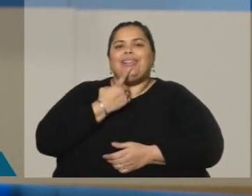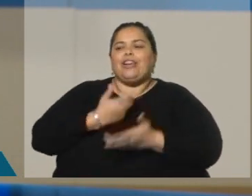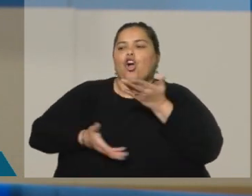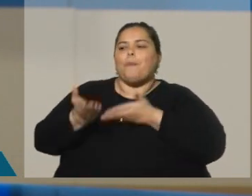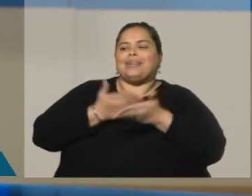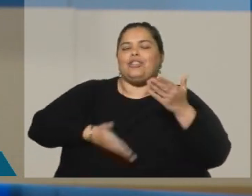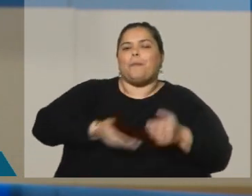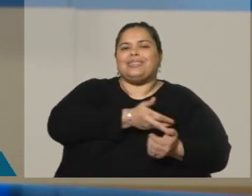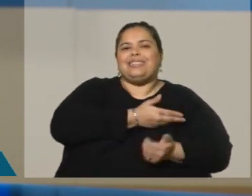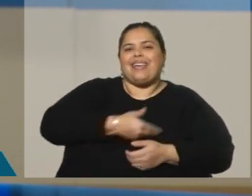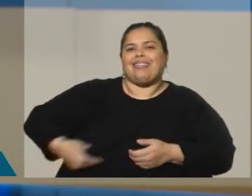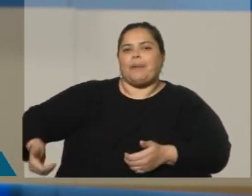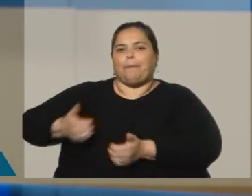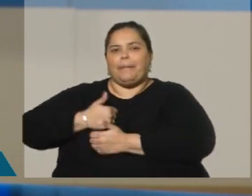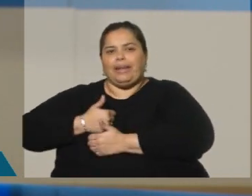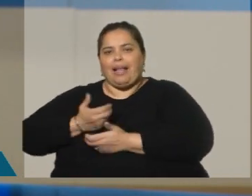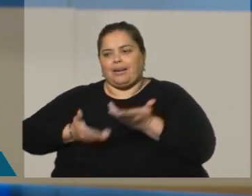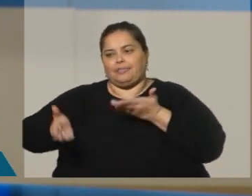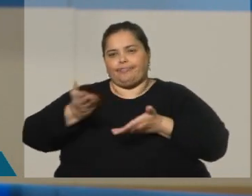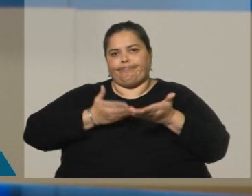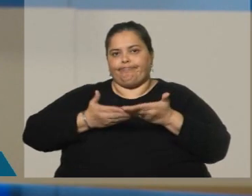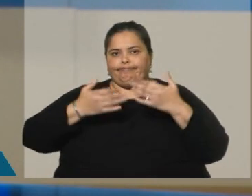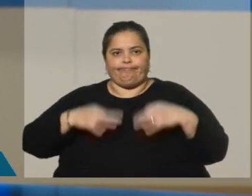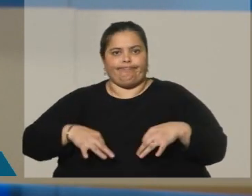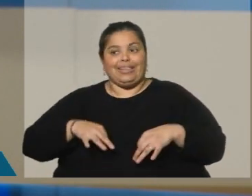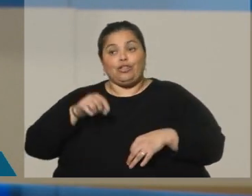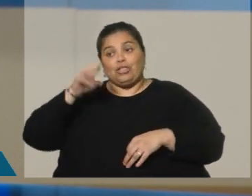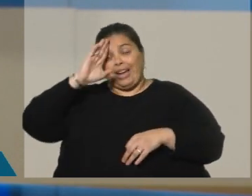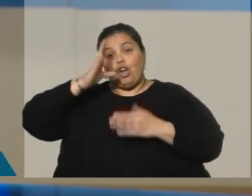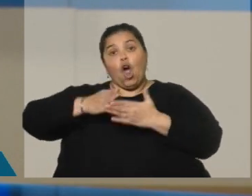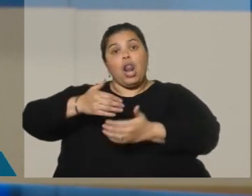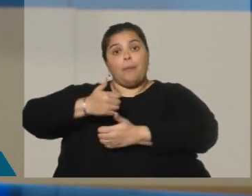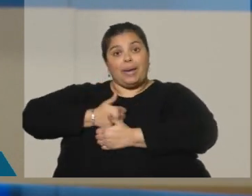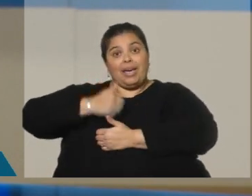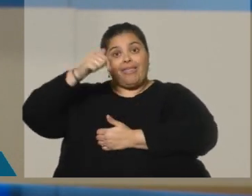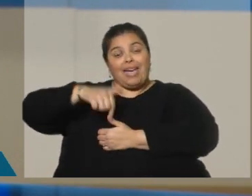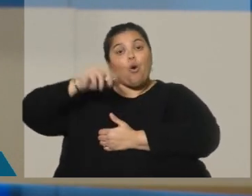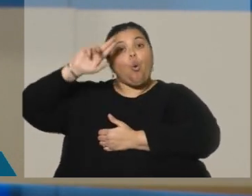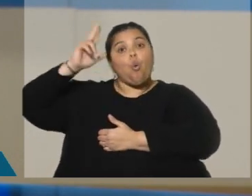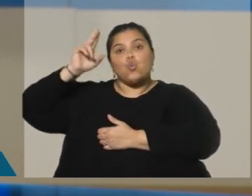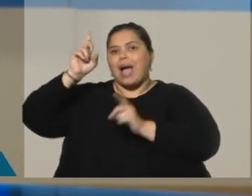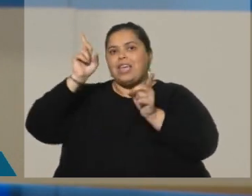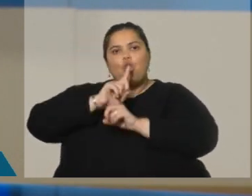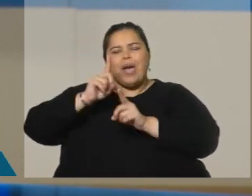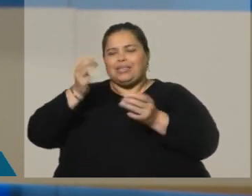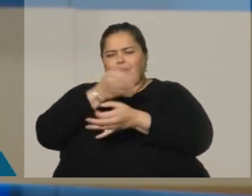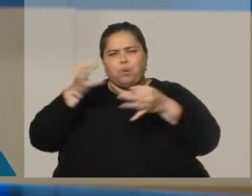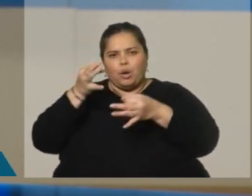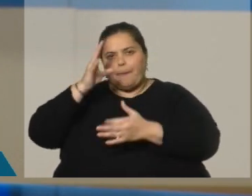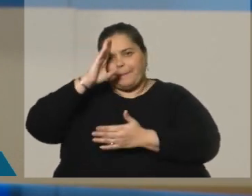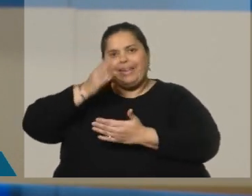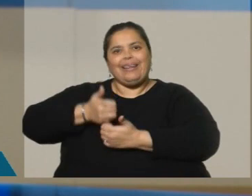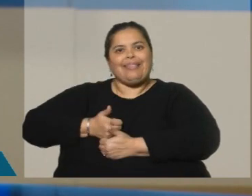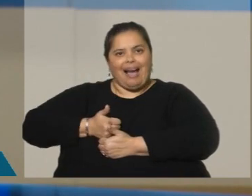está ahora en el Uruguay no es un golpe estrictamente de características militares como se dio en el